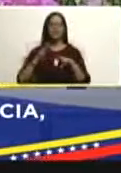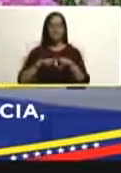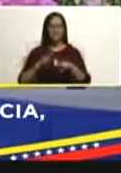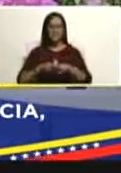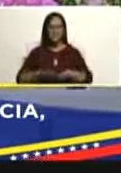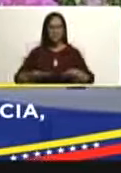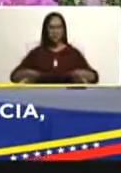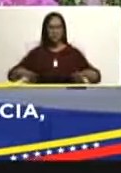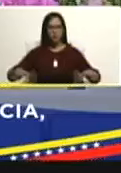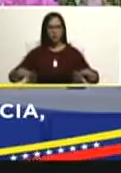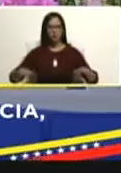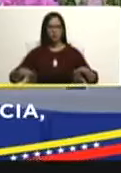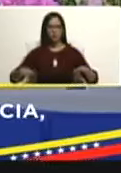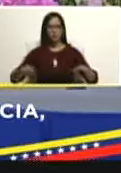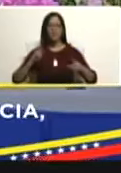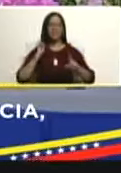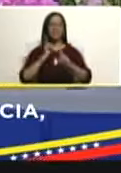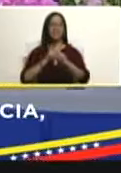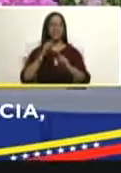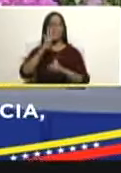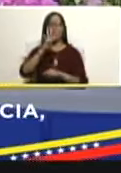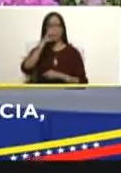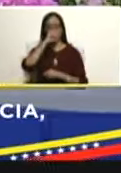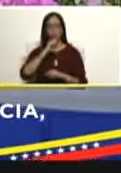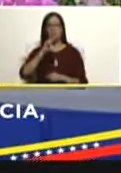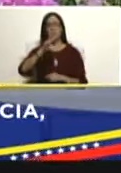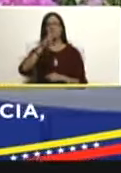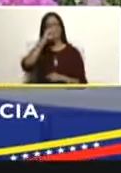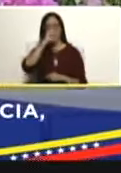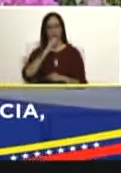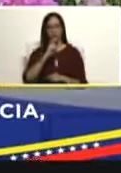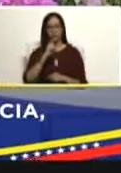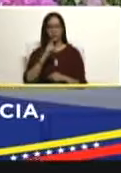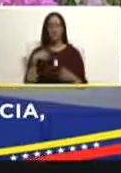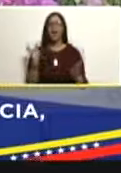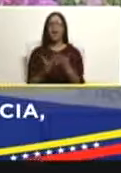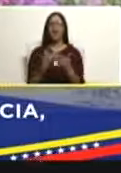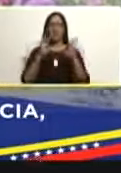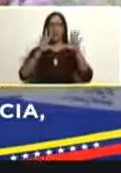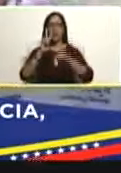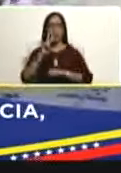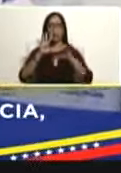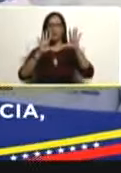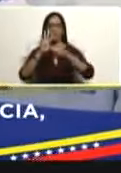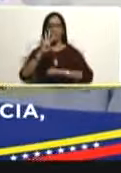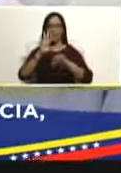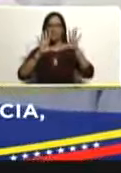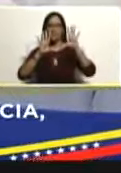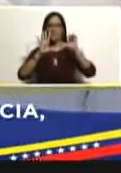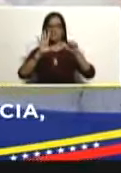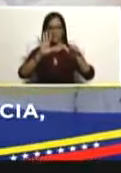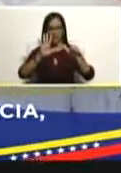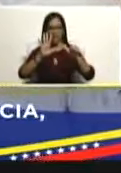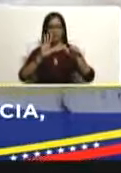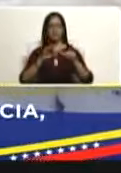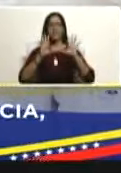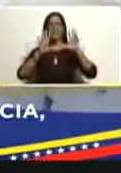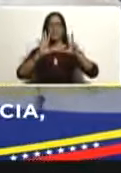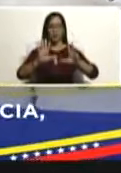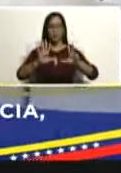niñas, desde los 4 años, 3 años, hasta los 12, 14, 16,